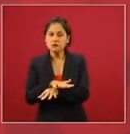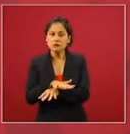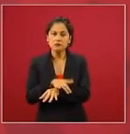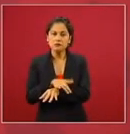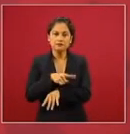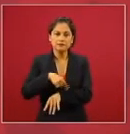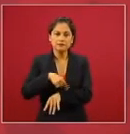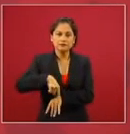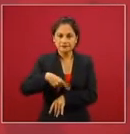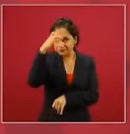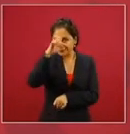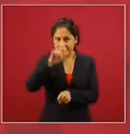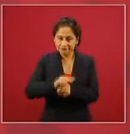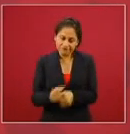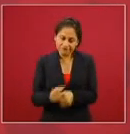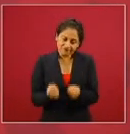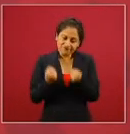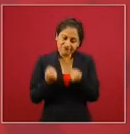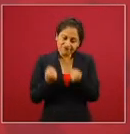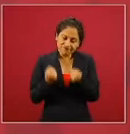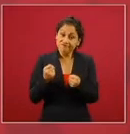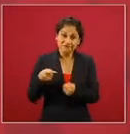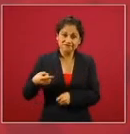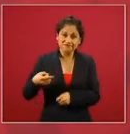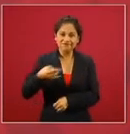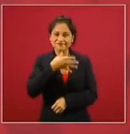Que todos nos volviéramos corruptos.